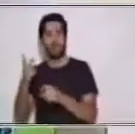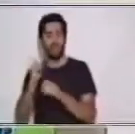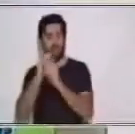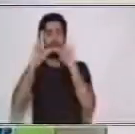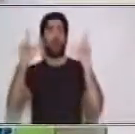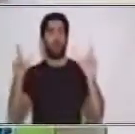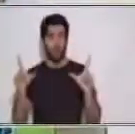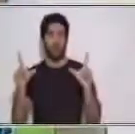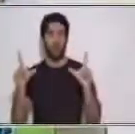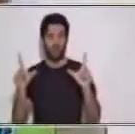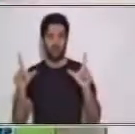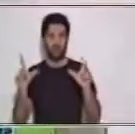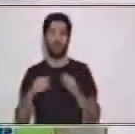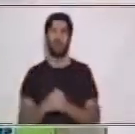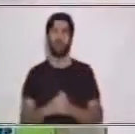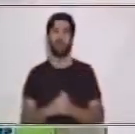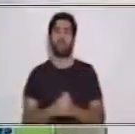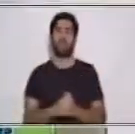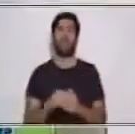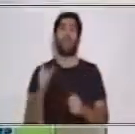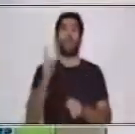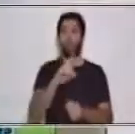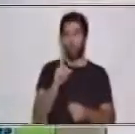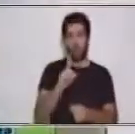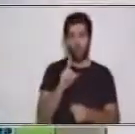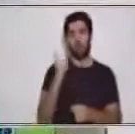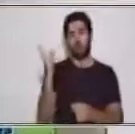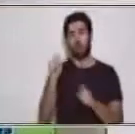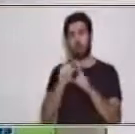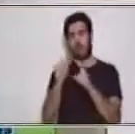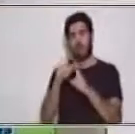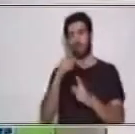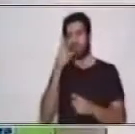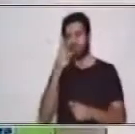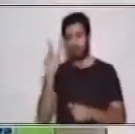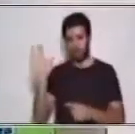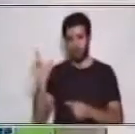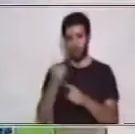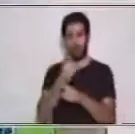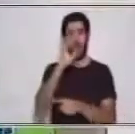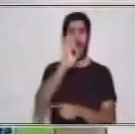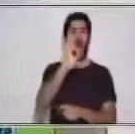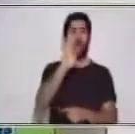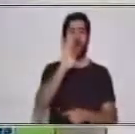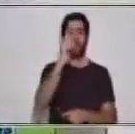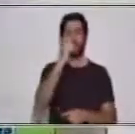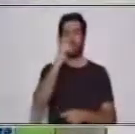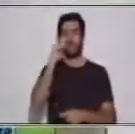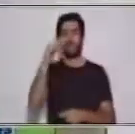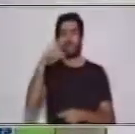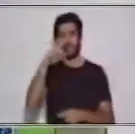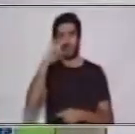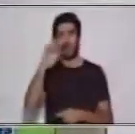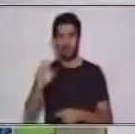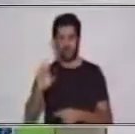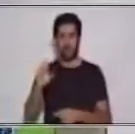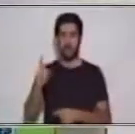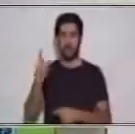No obstante, si se encuentra en el departamento más grande de Guatemala, es muy